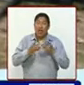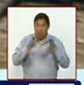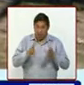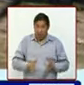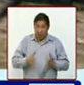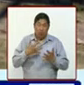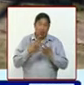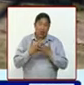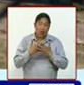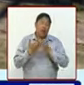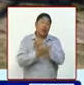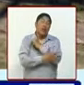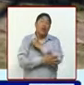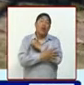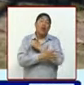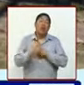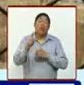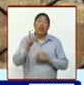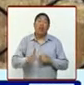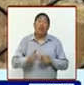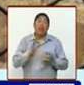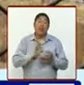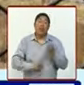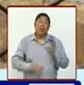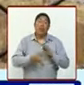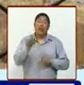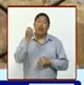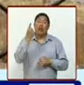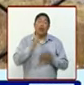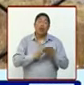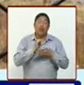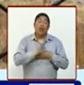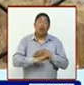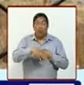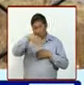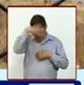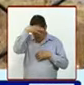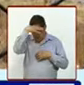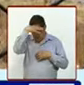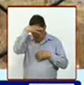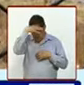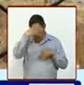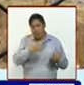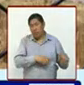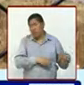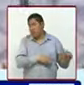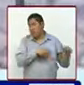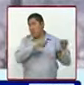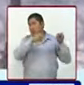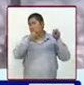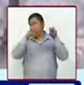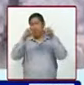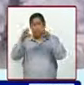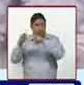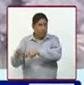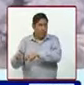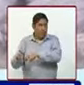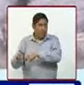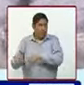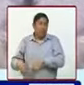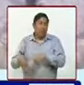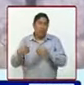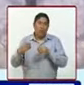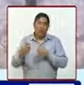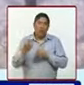Centro Penitenciario de Chonchocoro traslade en fecha 11 de abril al gobernador Luis Fernando Camacho hasta esta audiencia